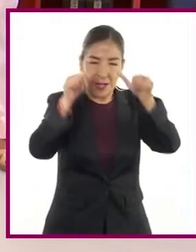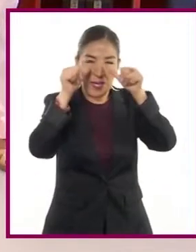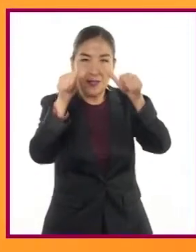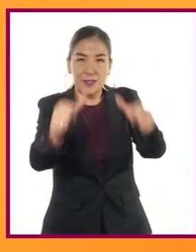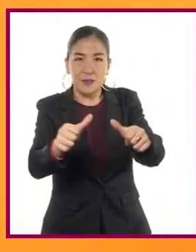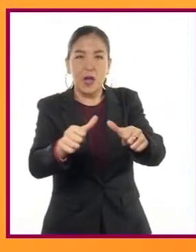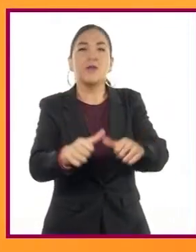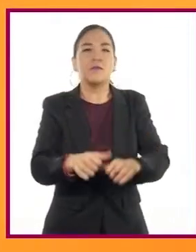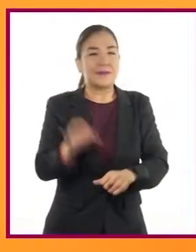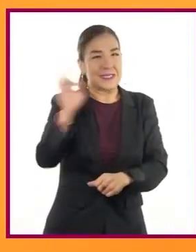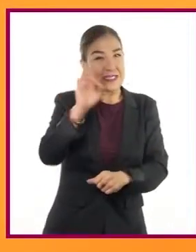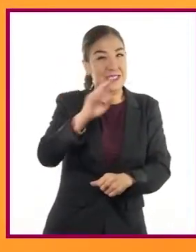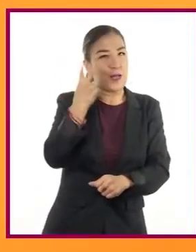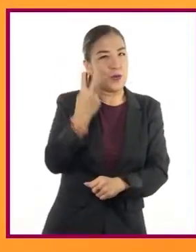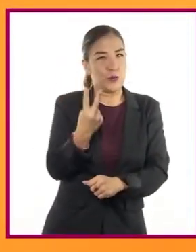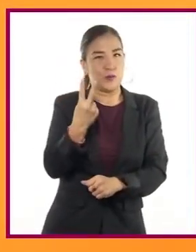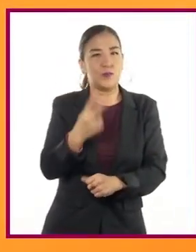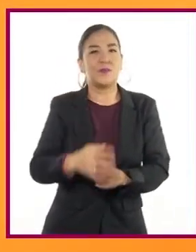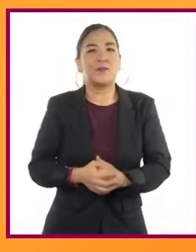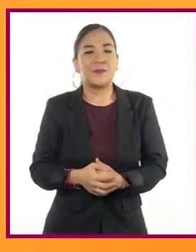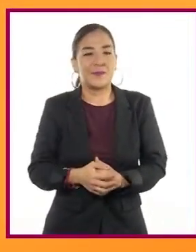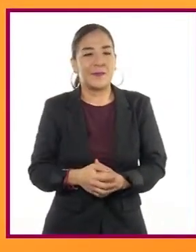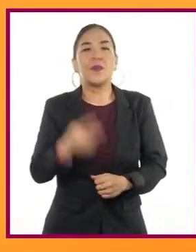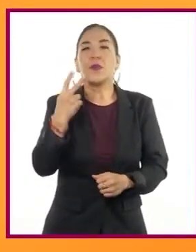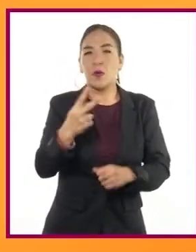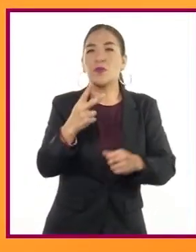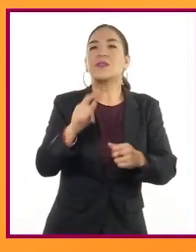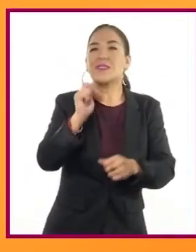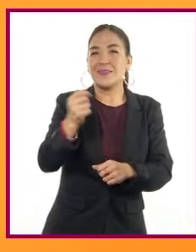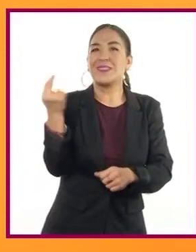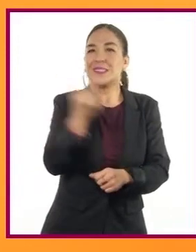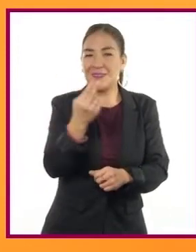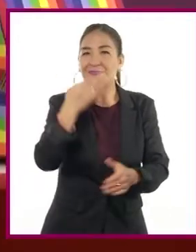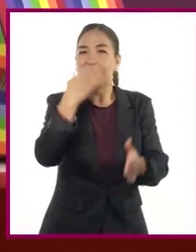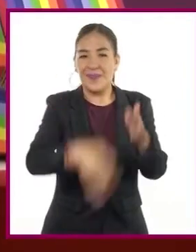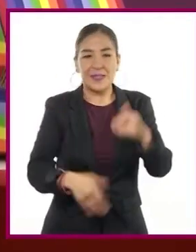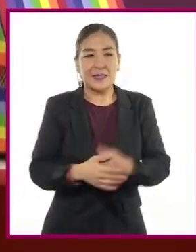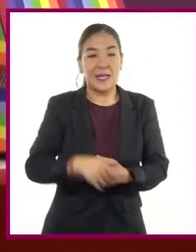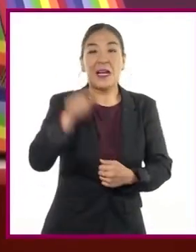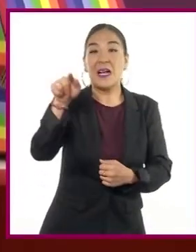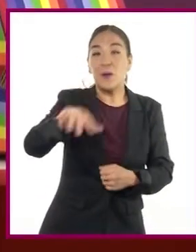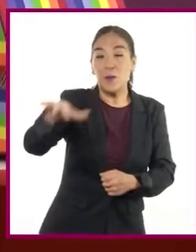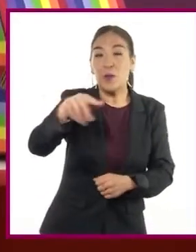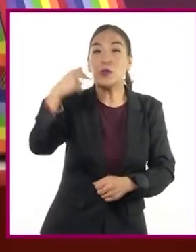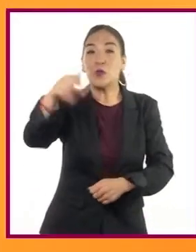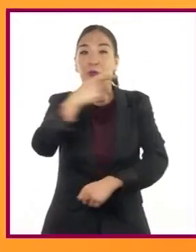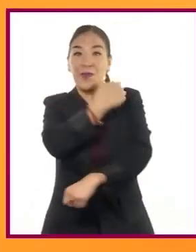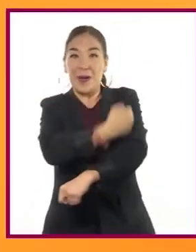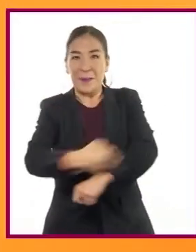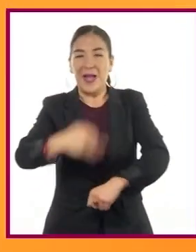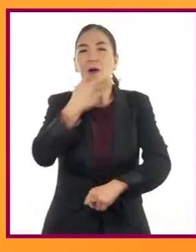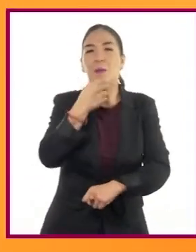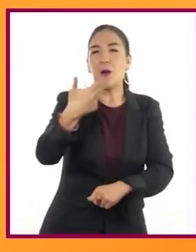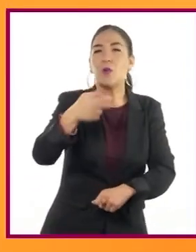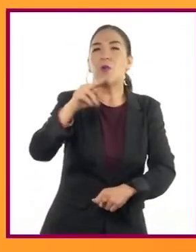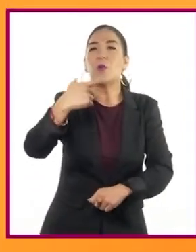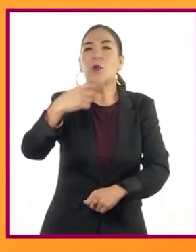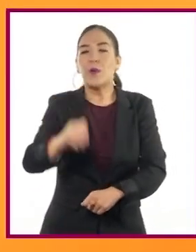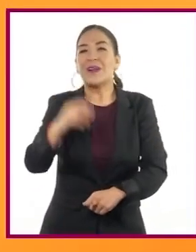dos. Hugo y su familia consideran que es necesario que Ana coma alimentos más